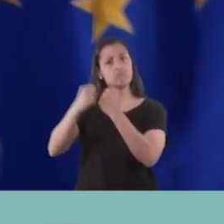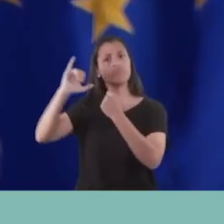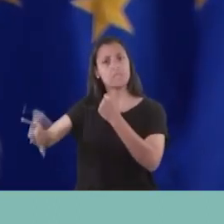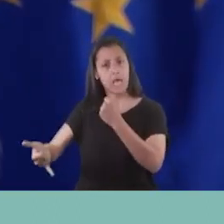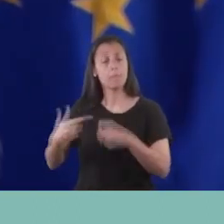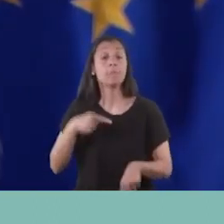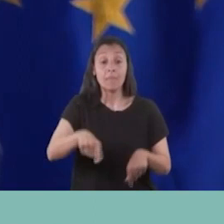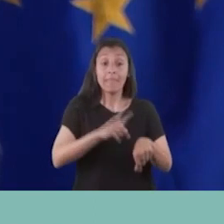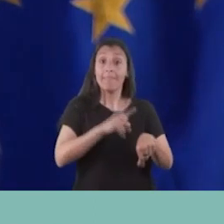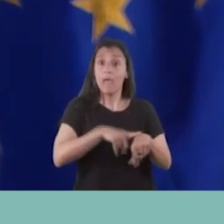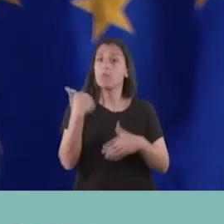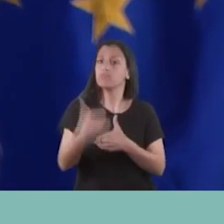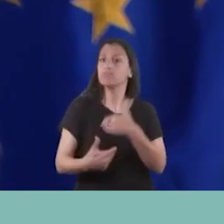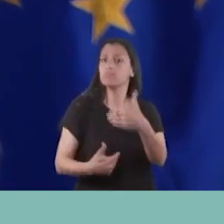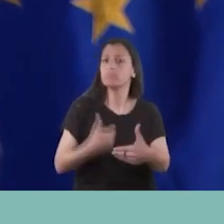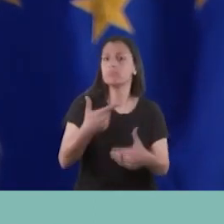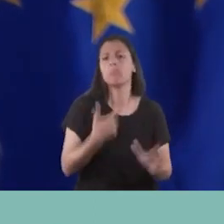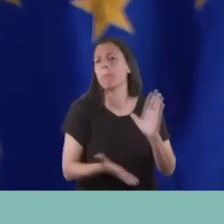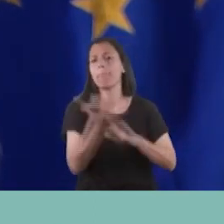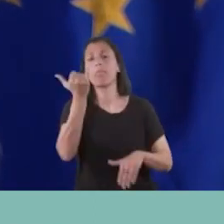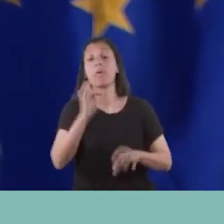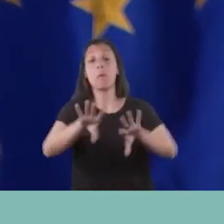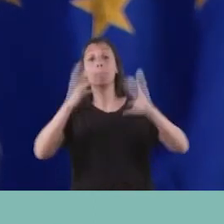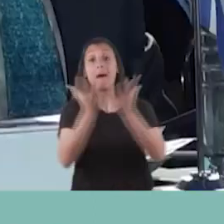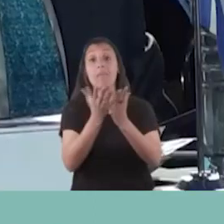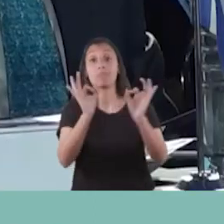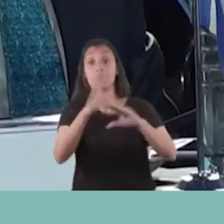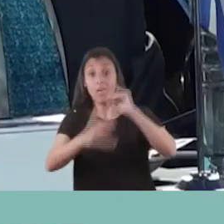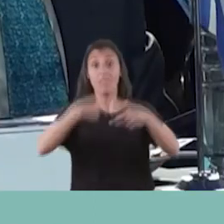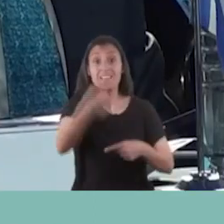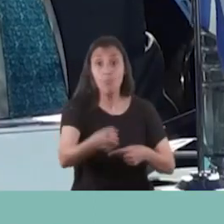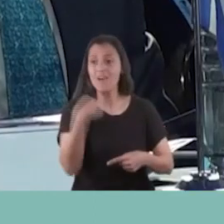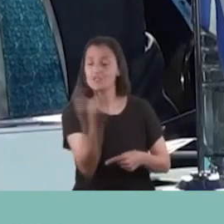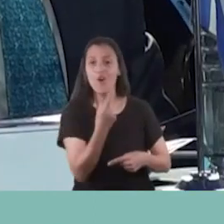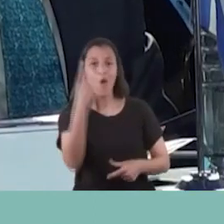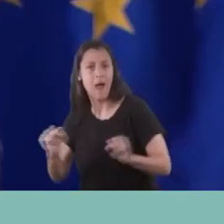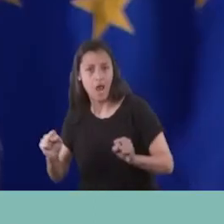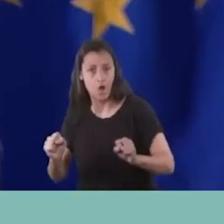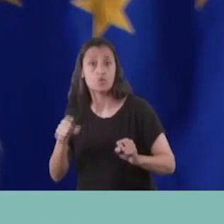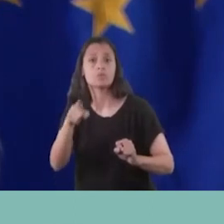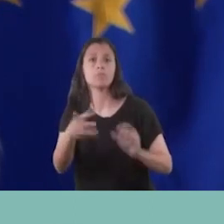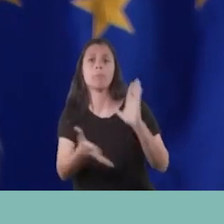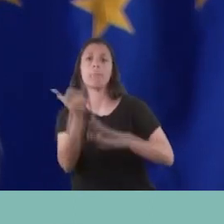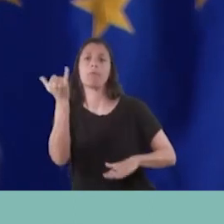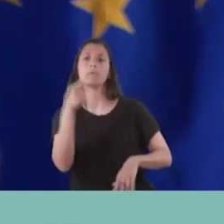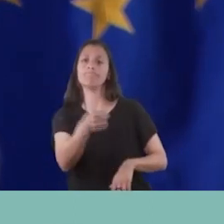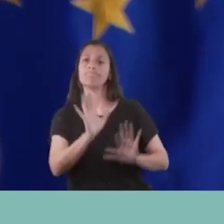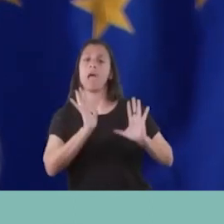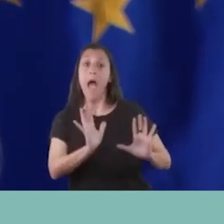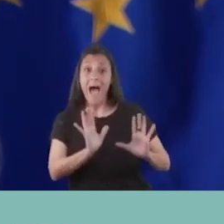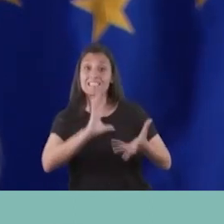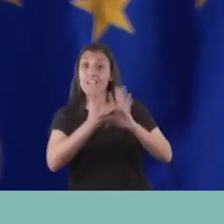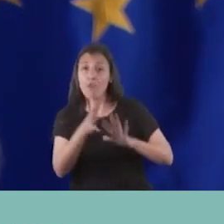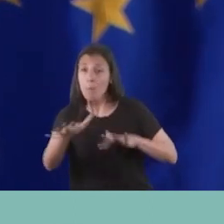del tiempo me di cuenta que después de la pandemia no salimos mejores. Y con este